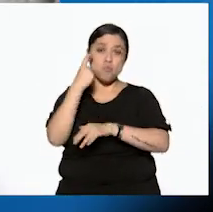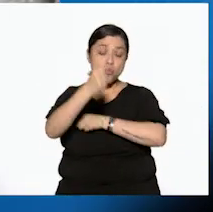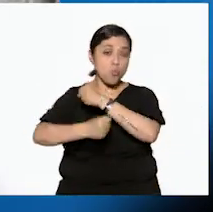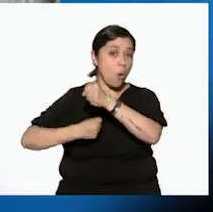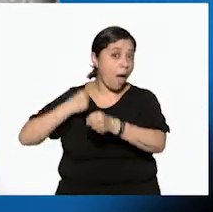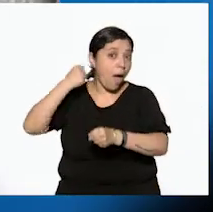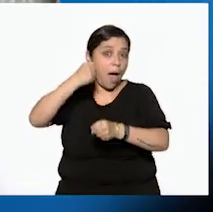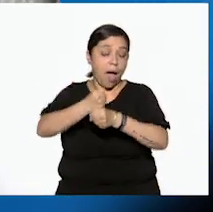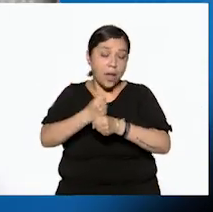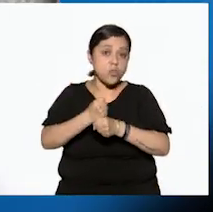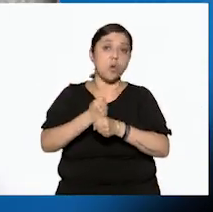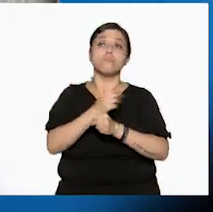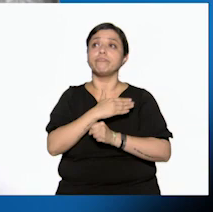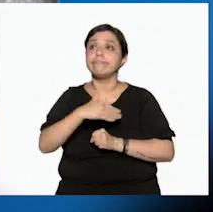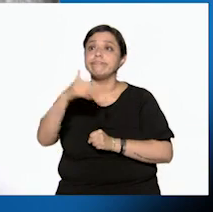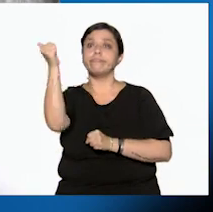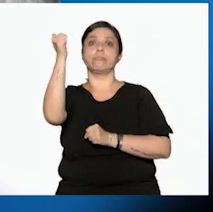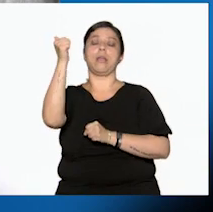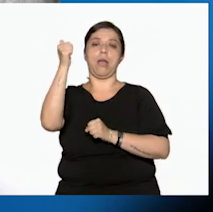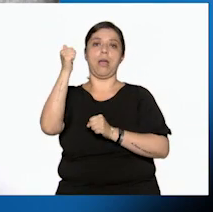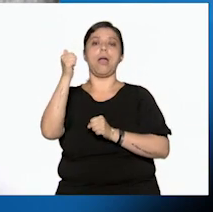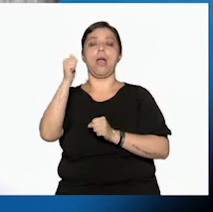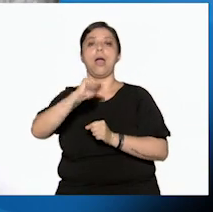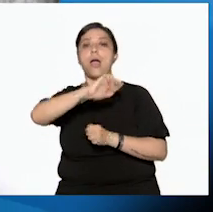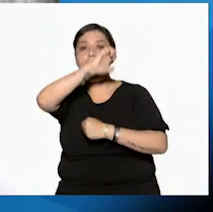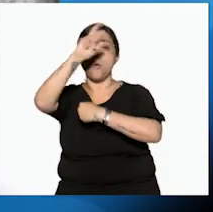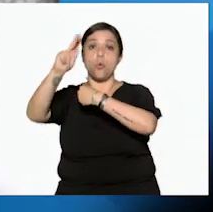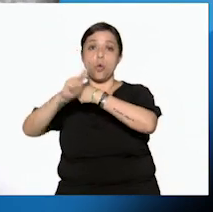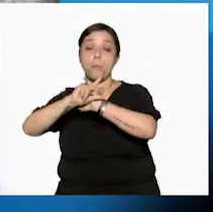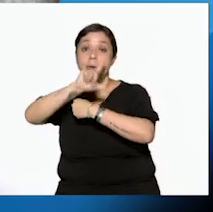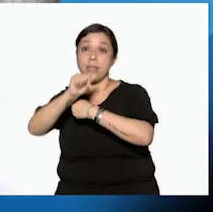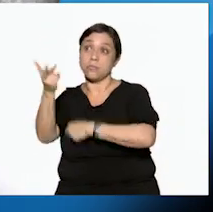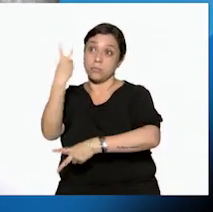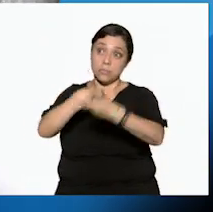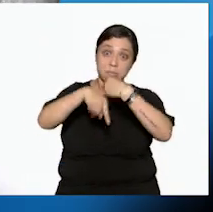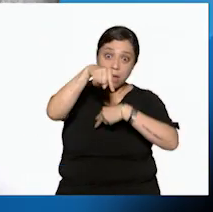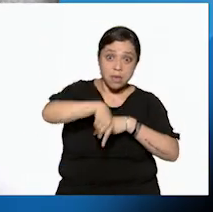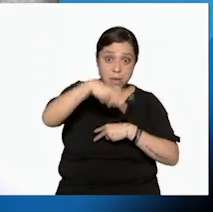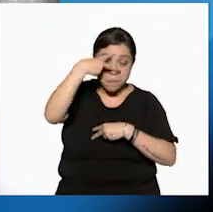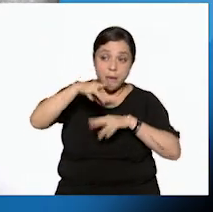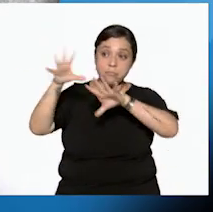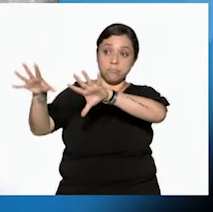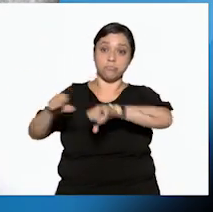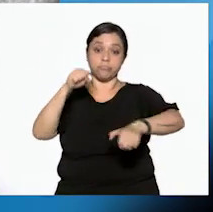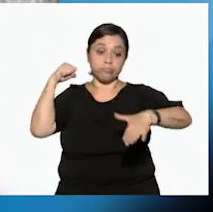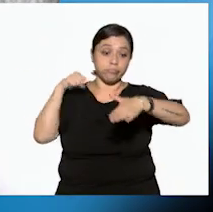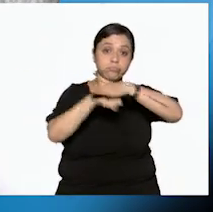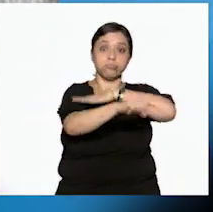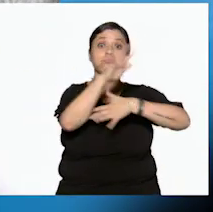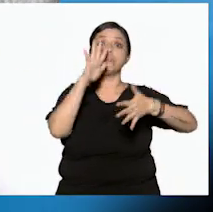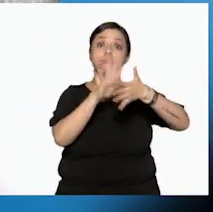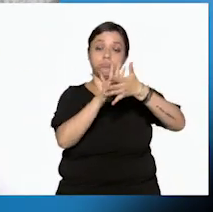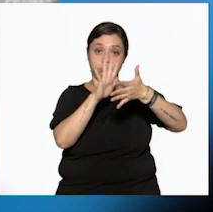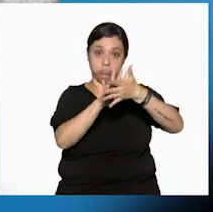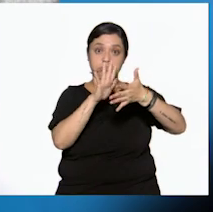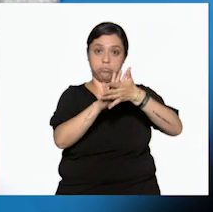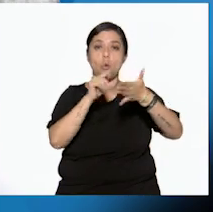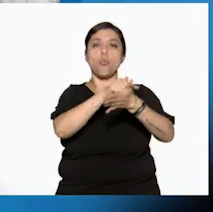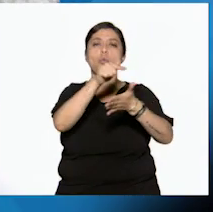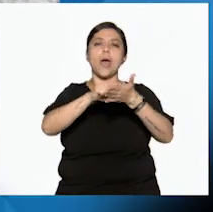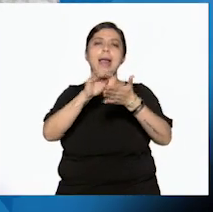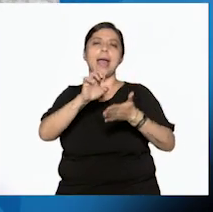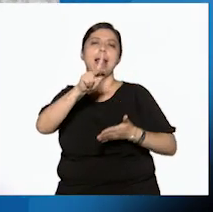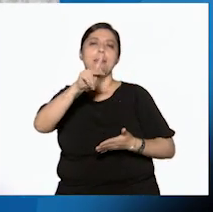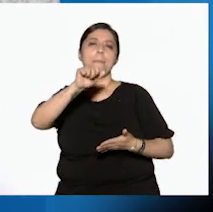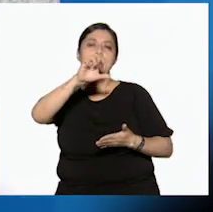tuvo que huir a Europa y cuando intentó regresar a México, fue encarcelado y murió en una cárcel de El Paso,